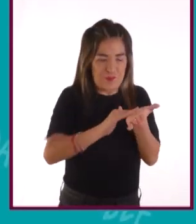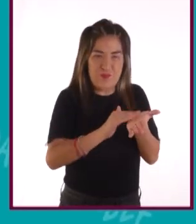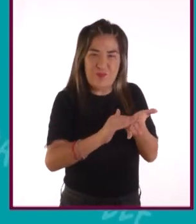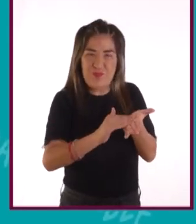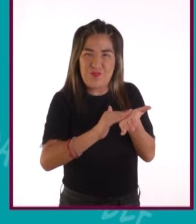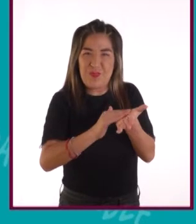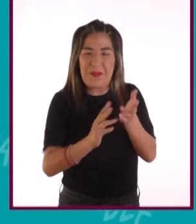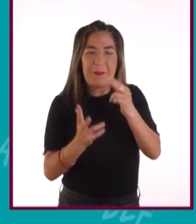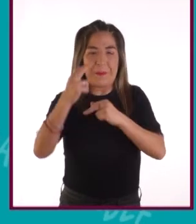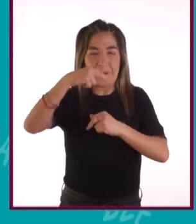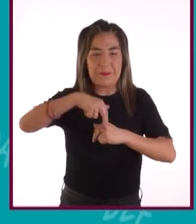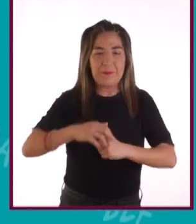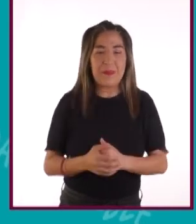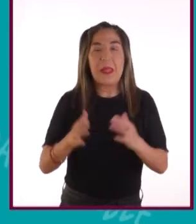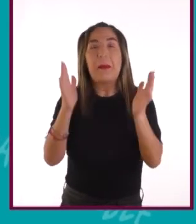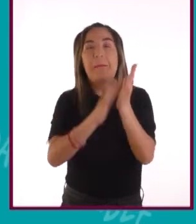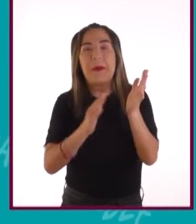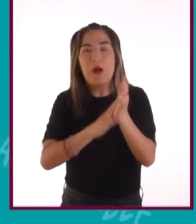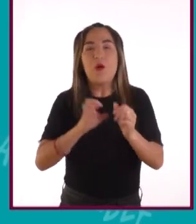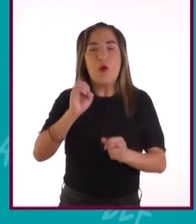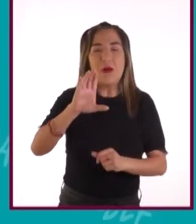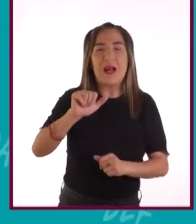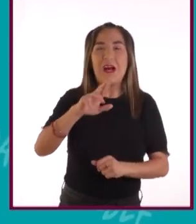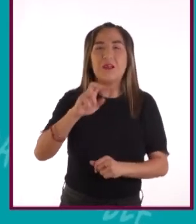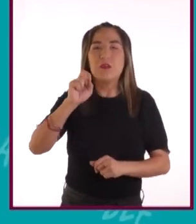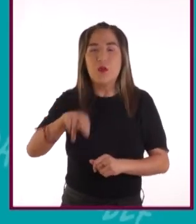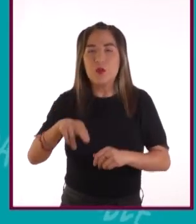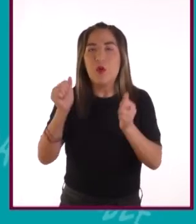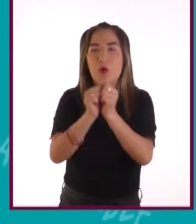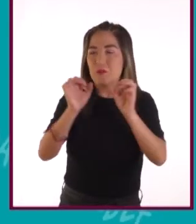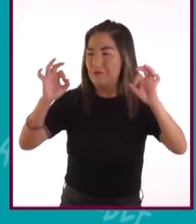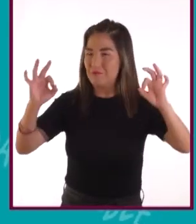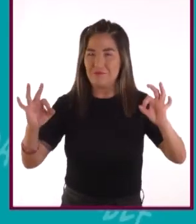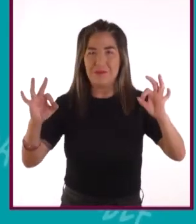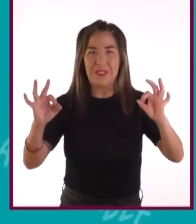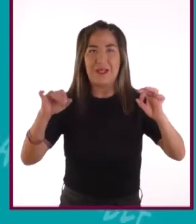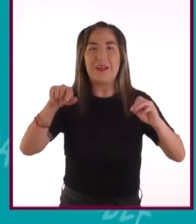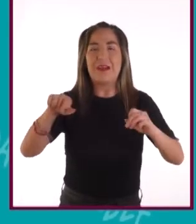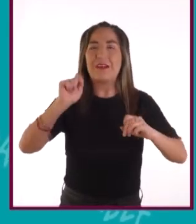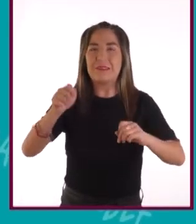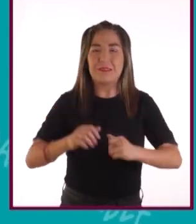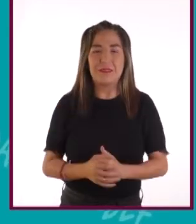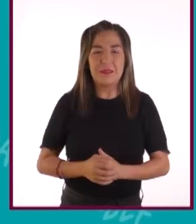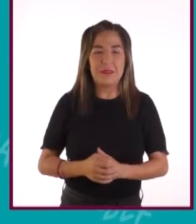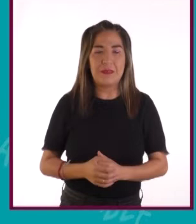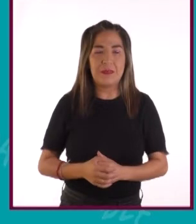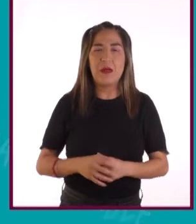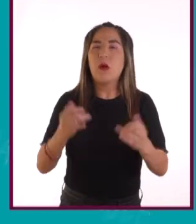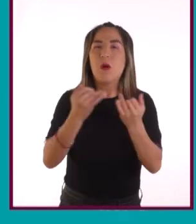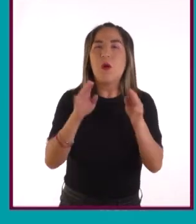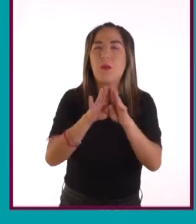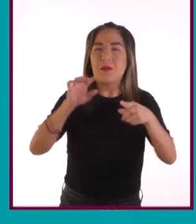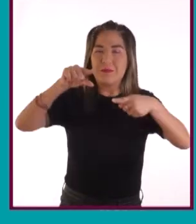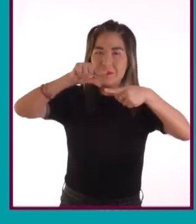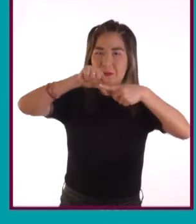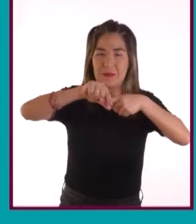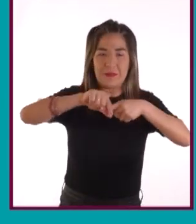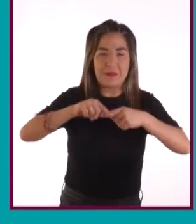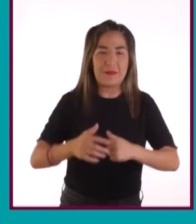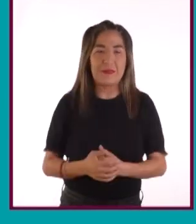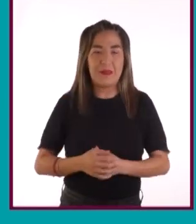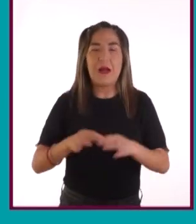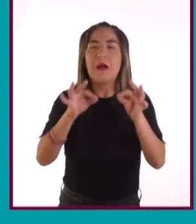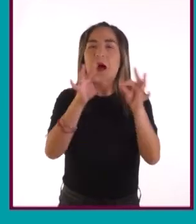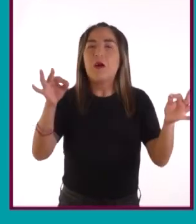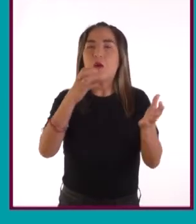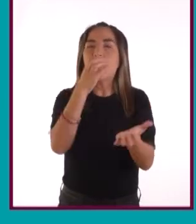papel o cartón con 2 agujeros en él del largo del clip, ¿no? Y un